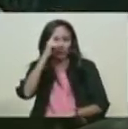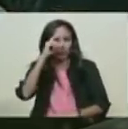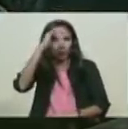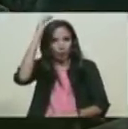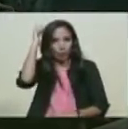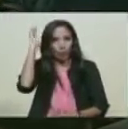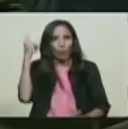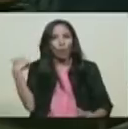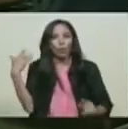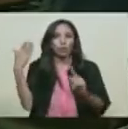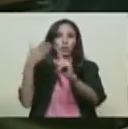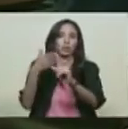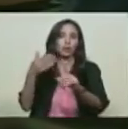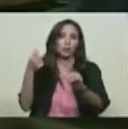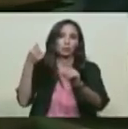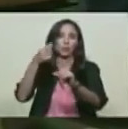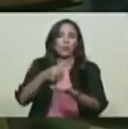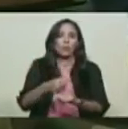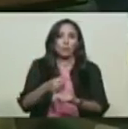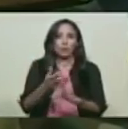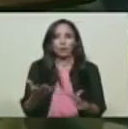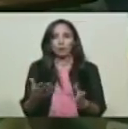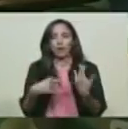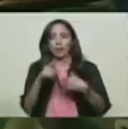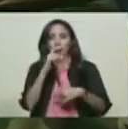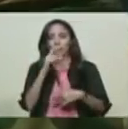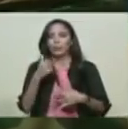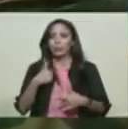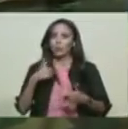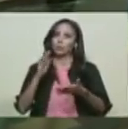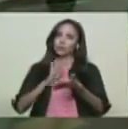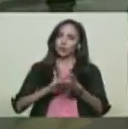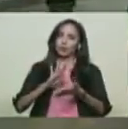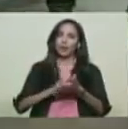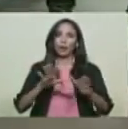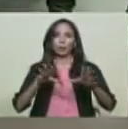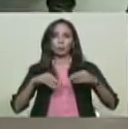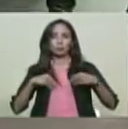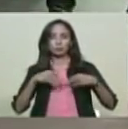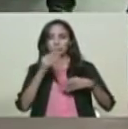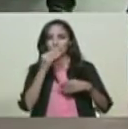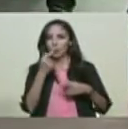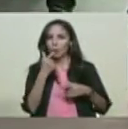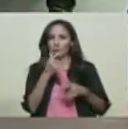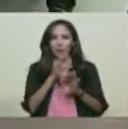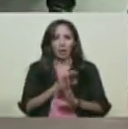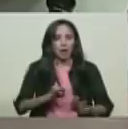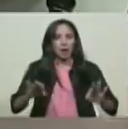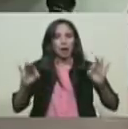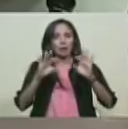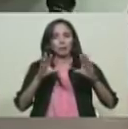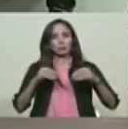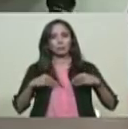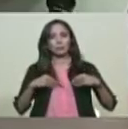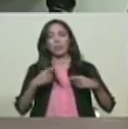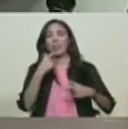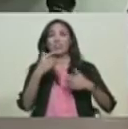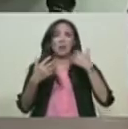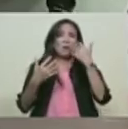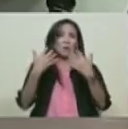Nos van a decir al revés. Yo me quedé, me calé mi chaparrón tranquilito ahí, compadre. Terminó sus sapos y